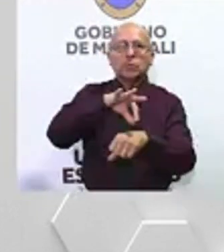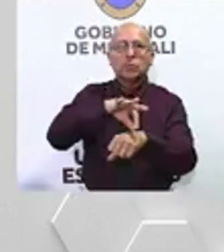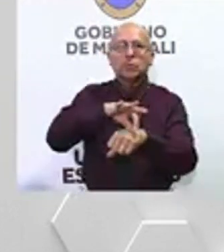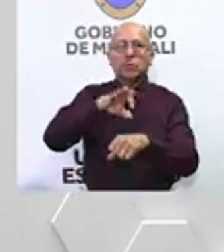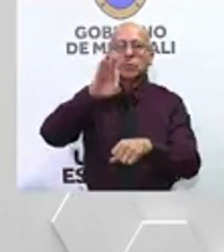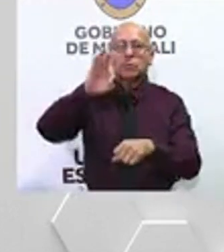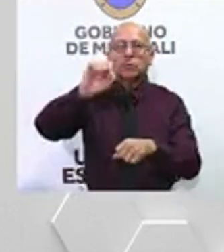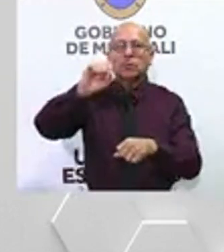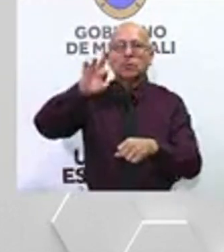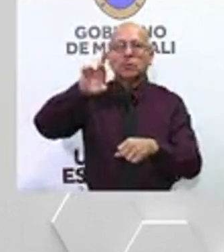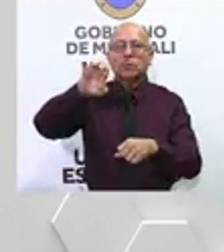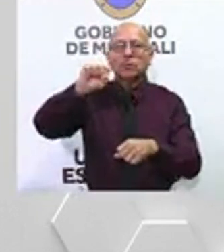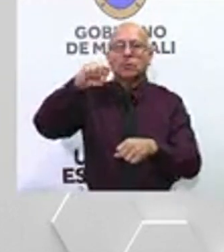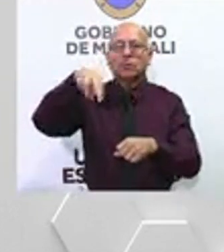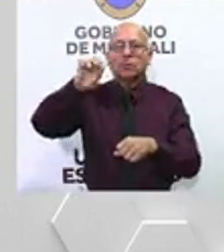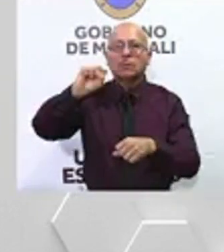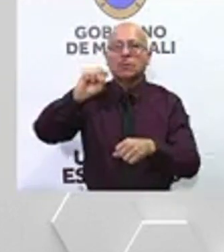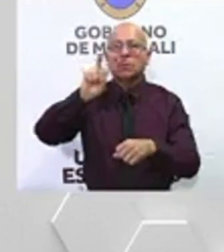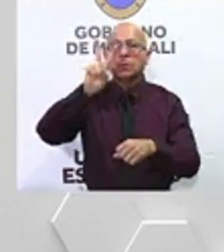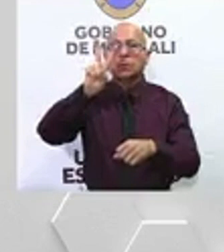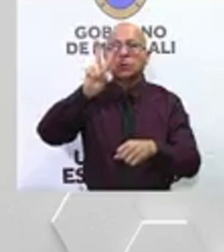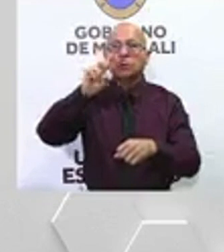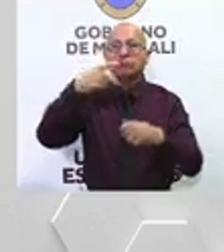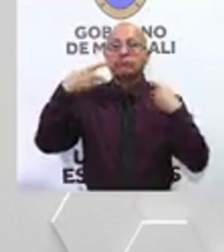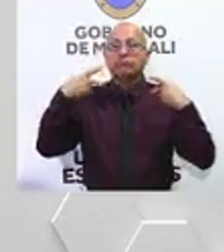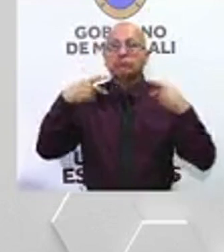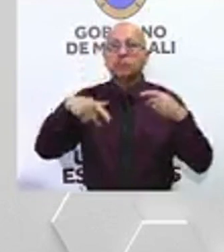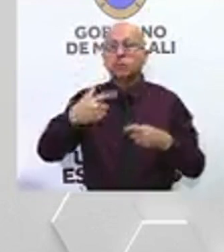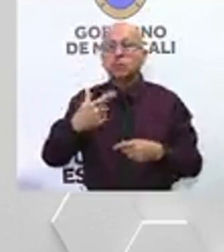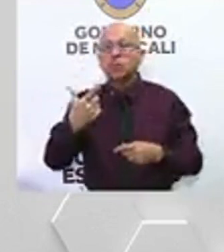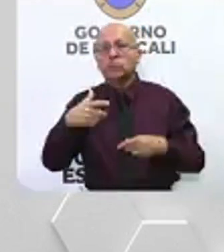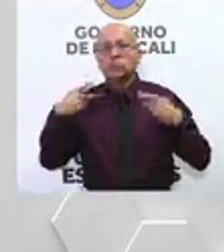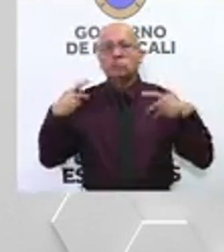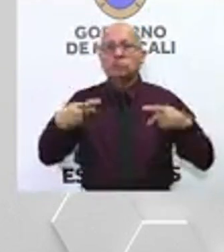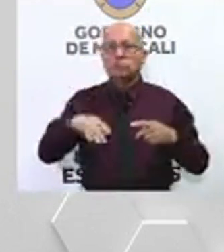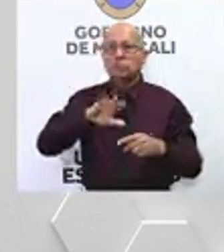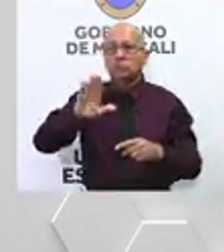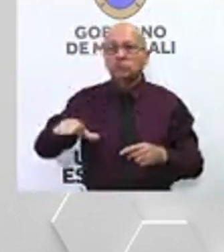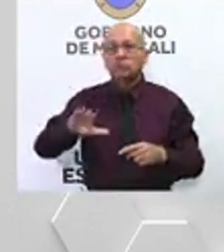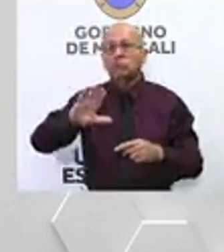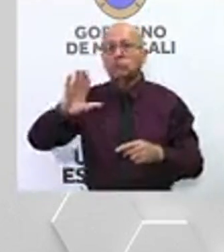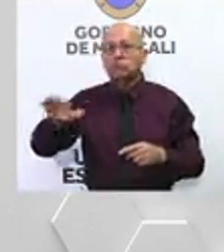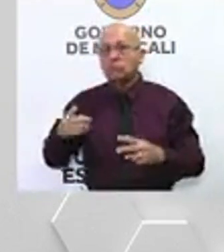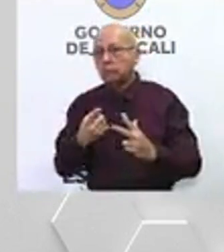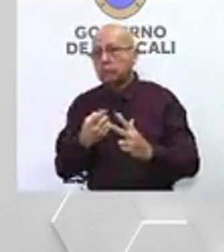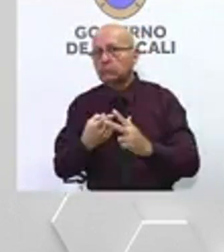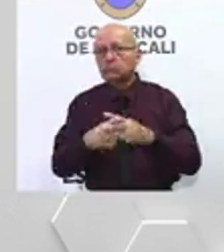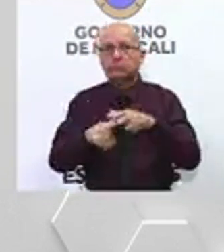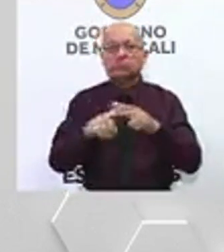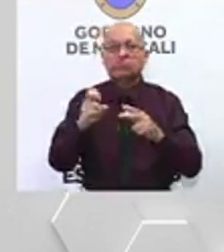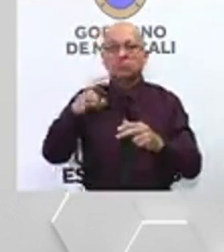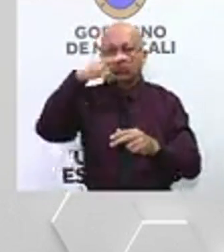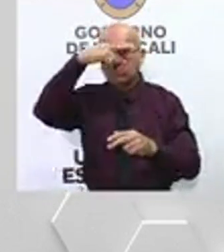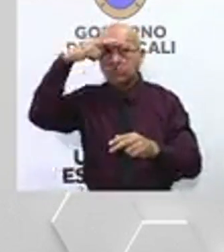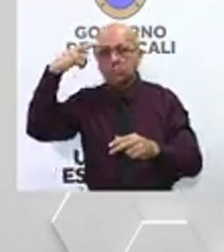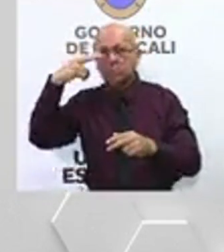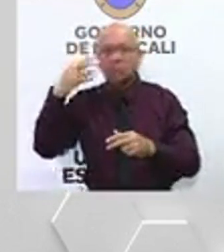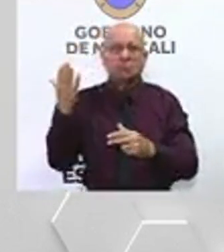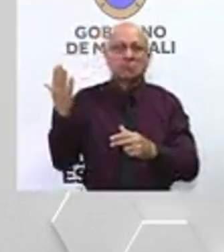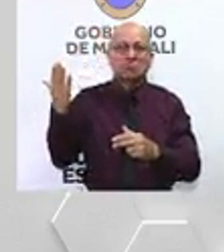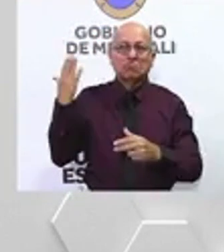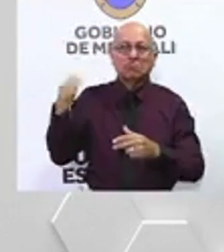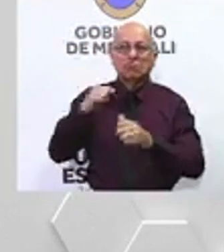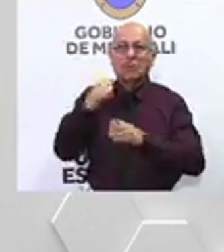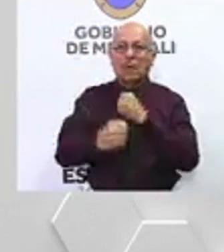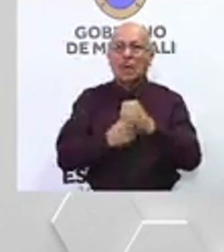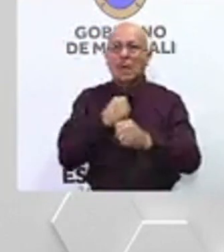ya el fallecimiento de 12 personas, esto desde que inició este verano, y que en comparación con el año